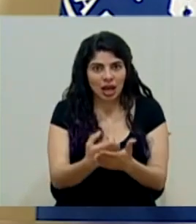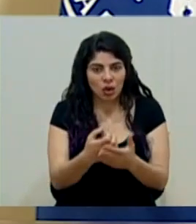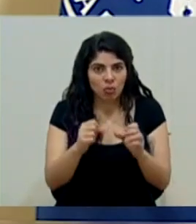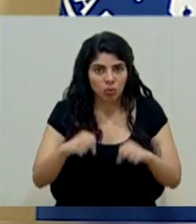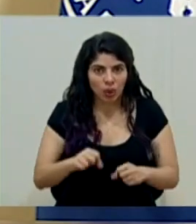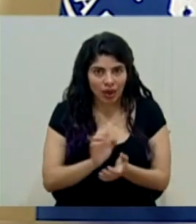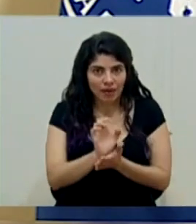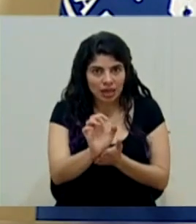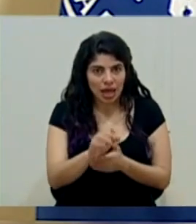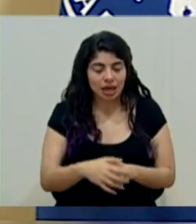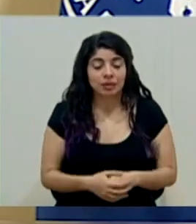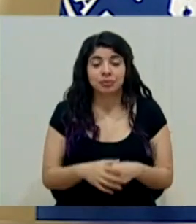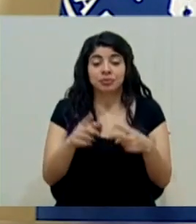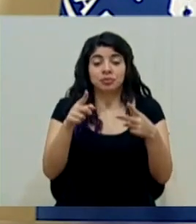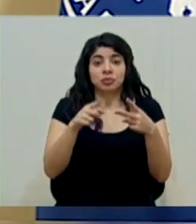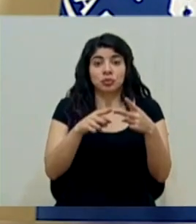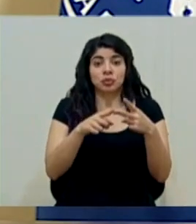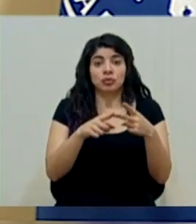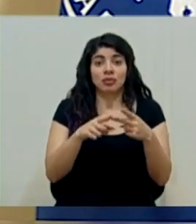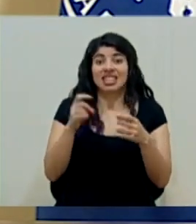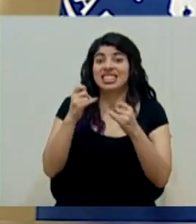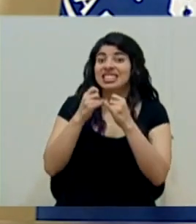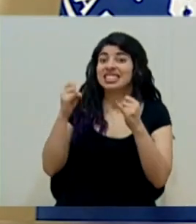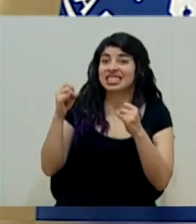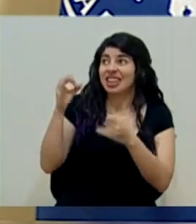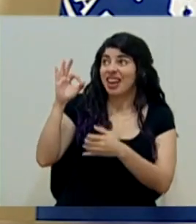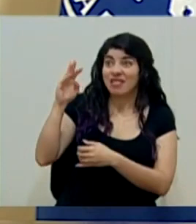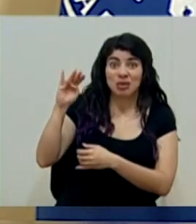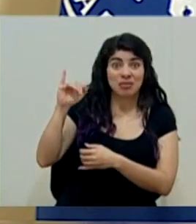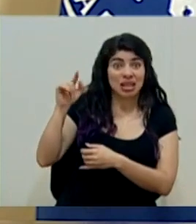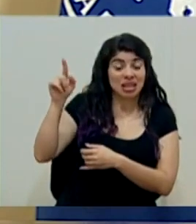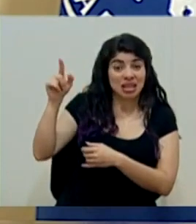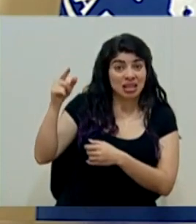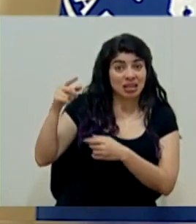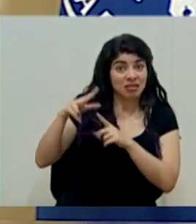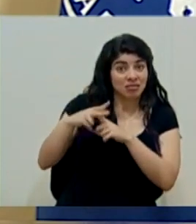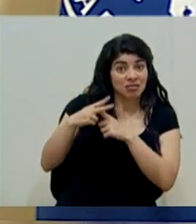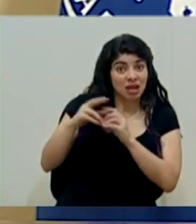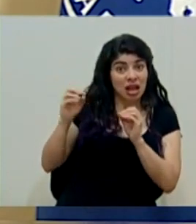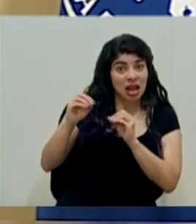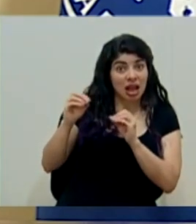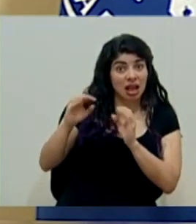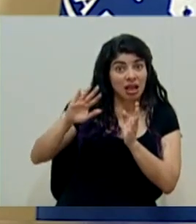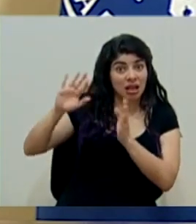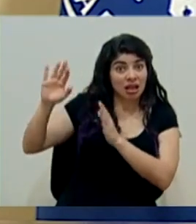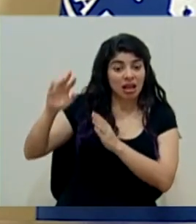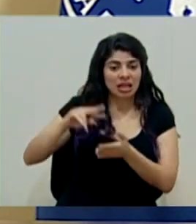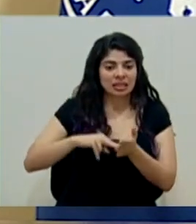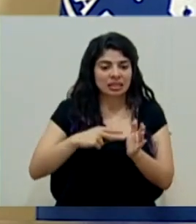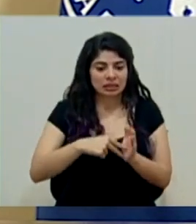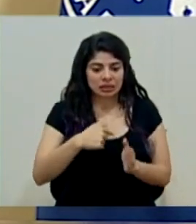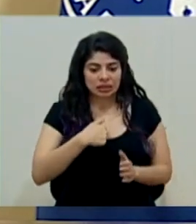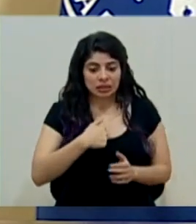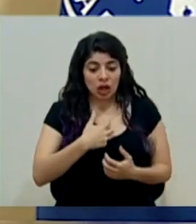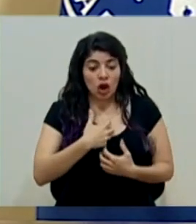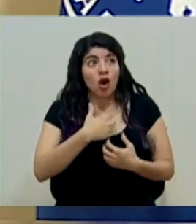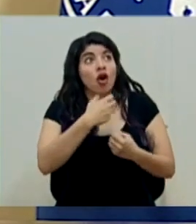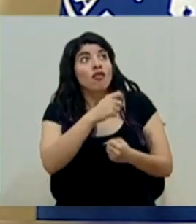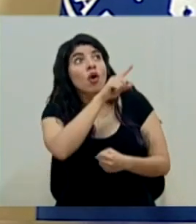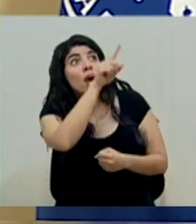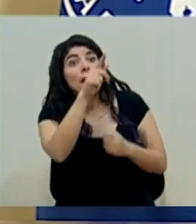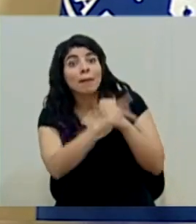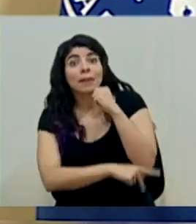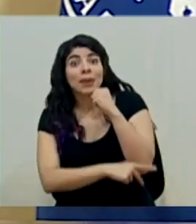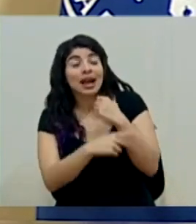Dos, que el ajuste lo podemos hacer sin el fondo, pero ciertamente eso nos limitaría la confianza con actores